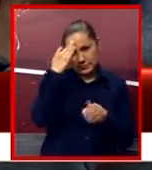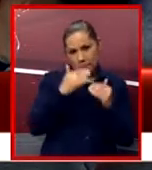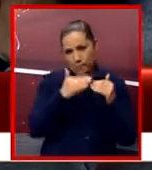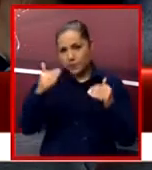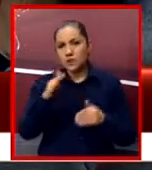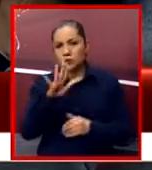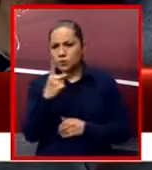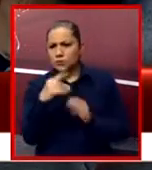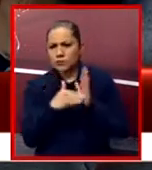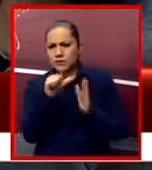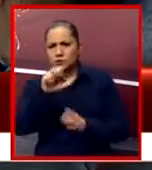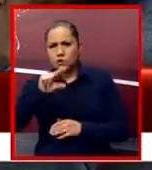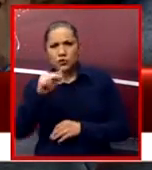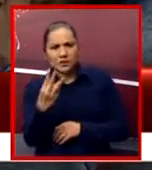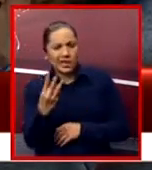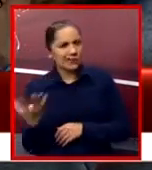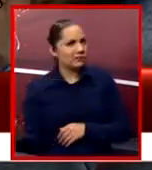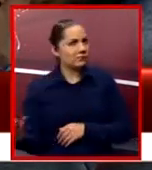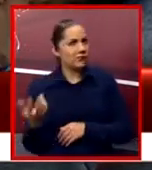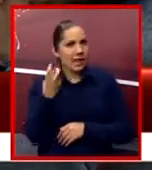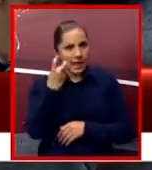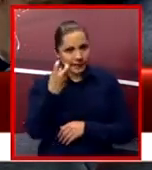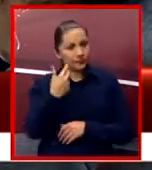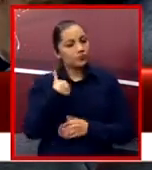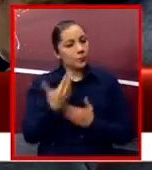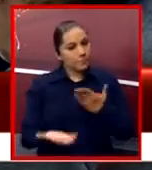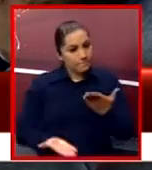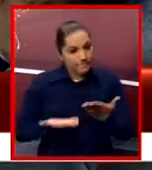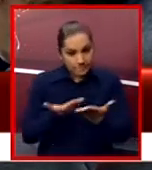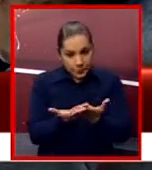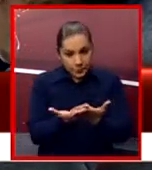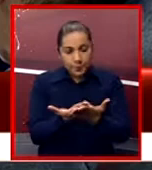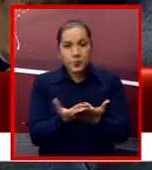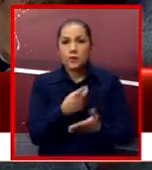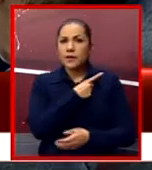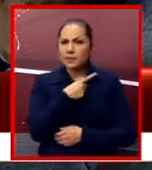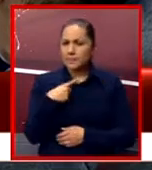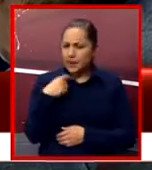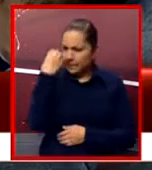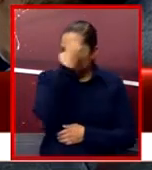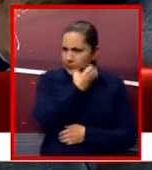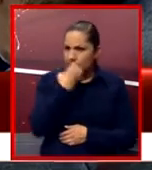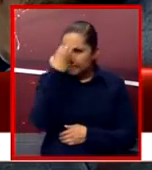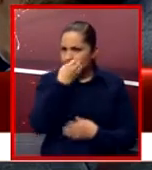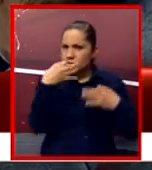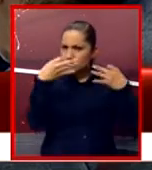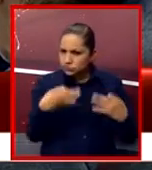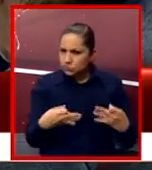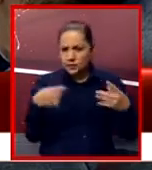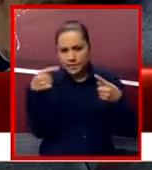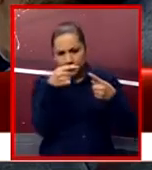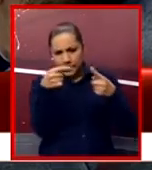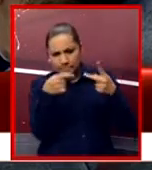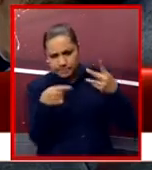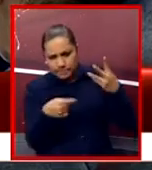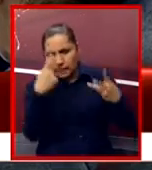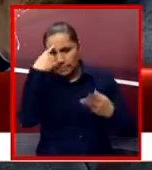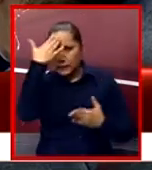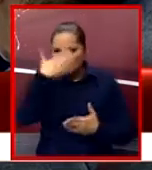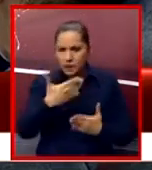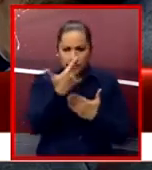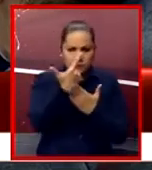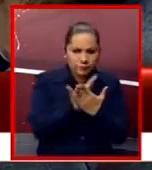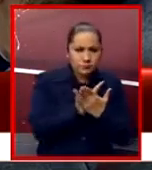51.683, por lo que le proponemos ver y revisar con indicadores y estadísticas